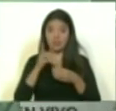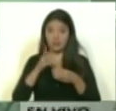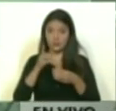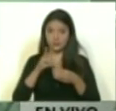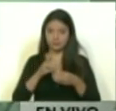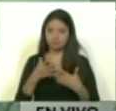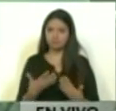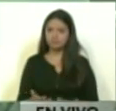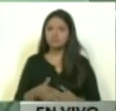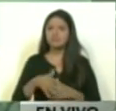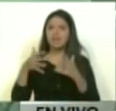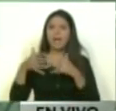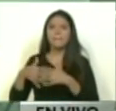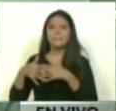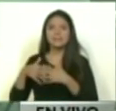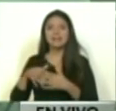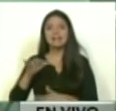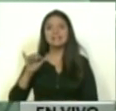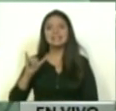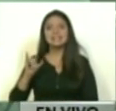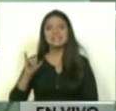Esta empresa JP Morgan, por ejemplo,